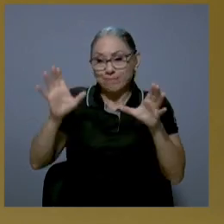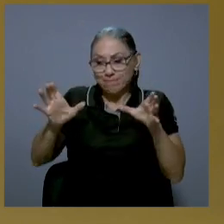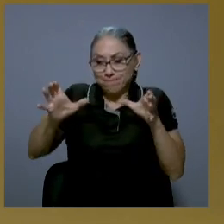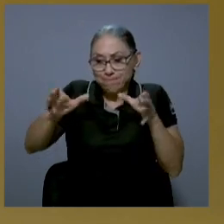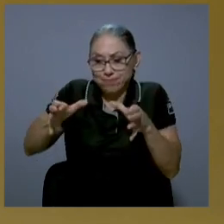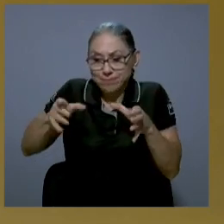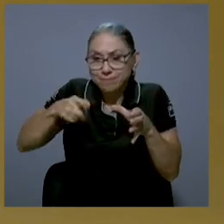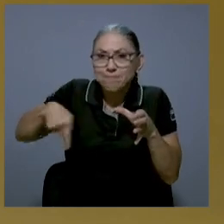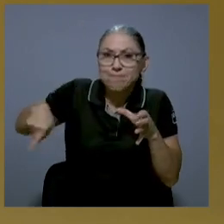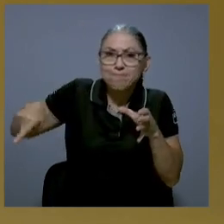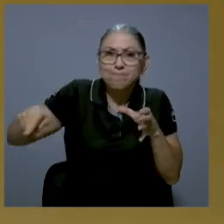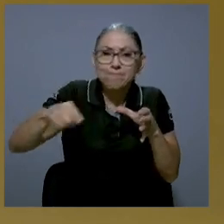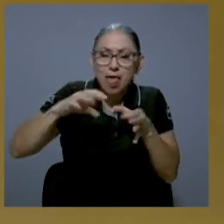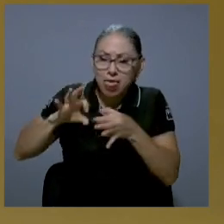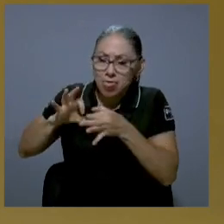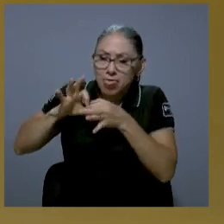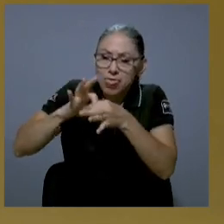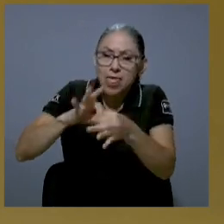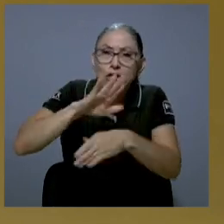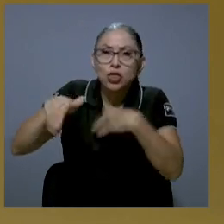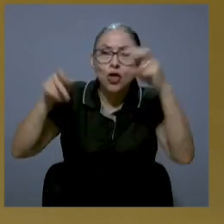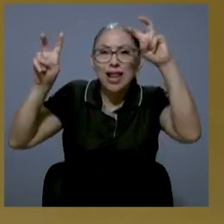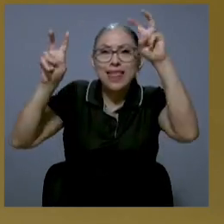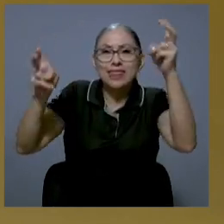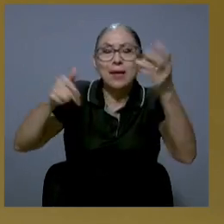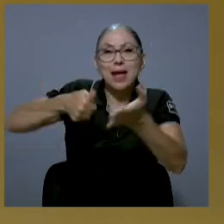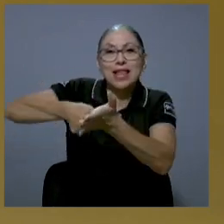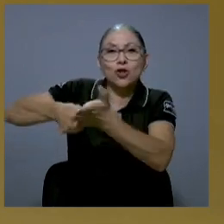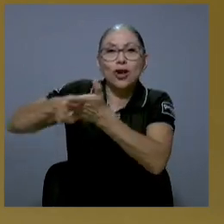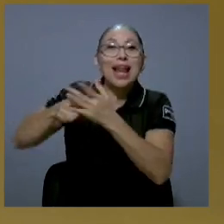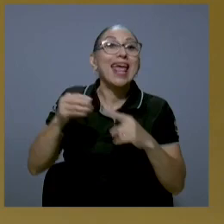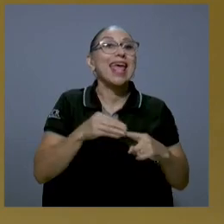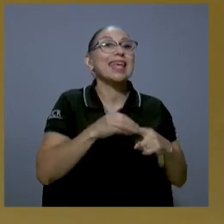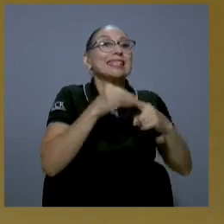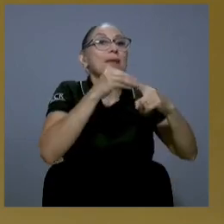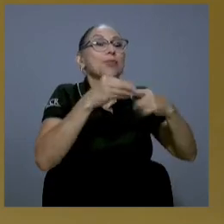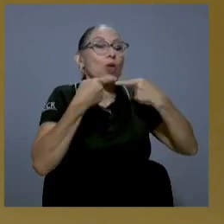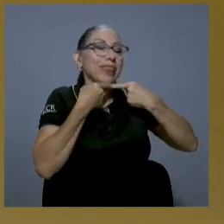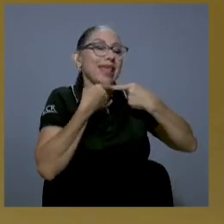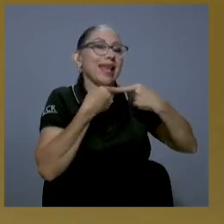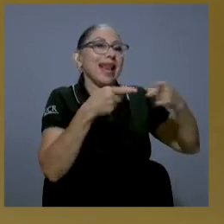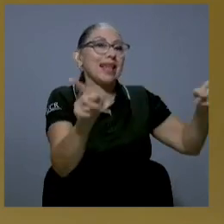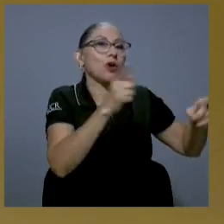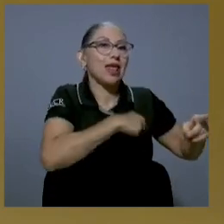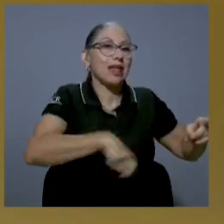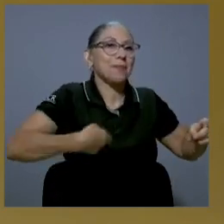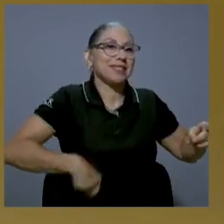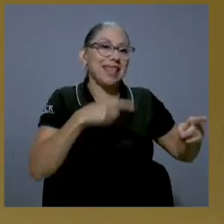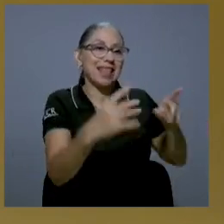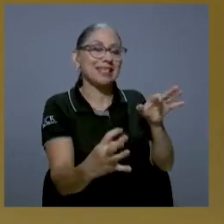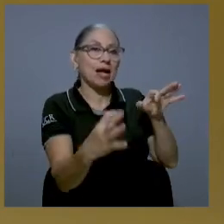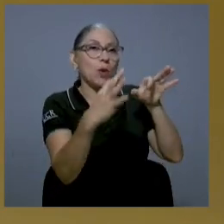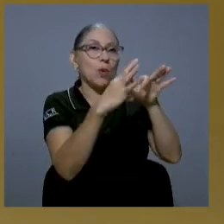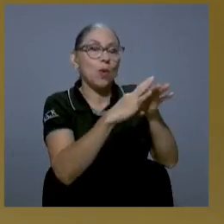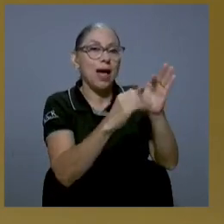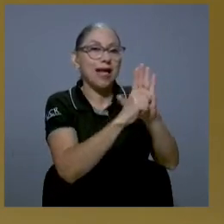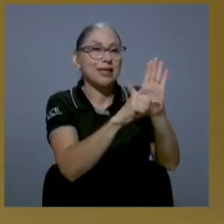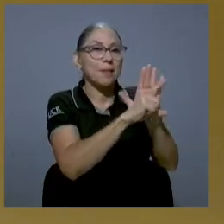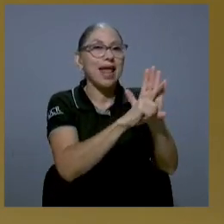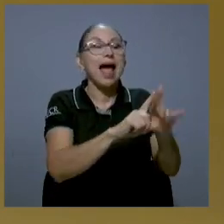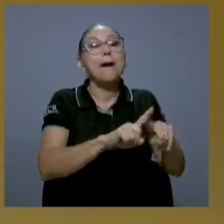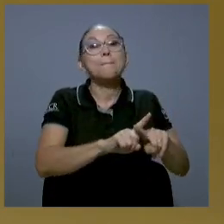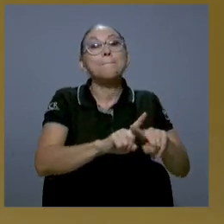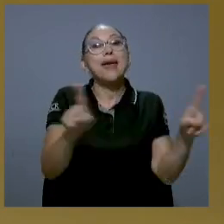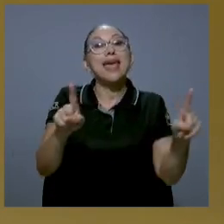la materia electoral, salvo la declaratoria del presidente que correspondía a la Asamblea. Pero los congresos, las asambleas de